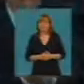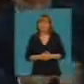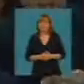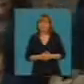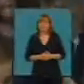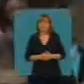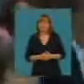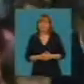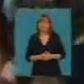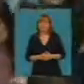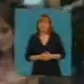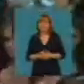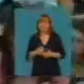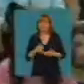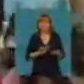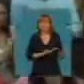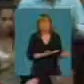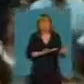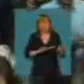Invitamos